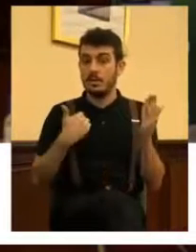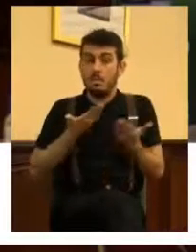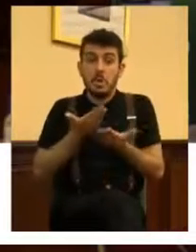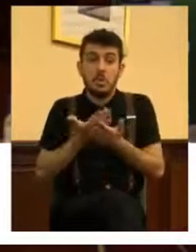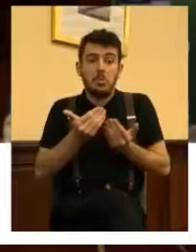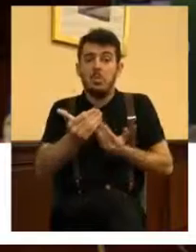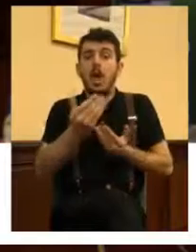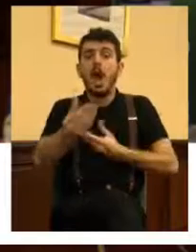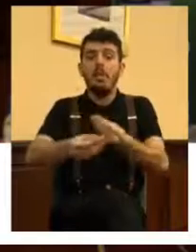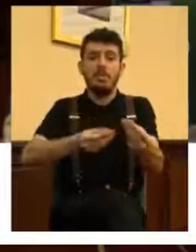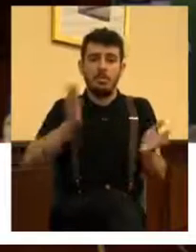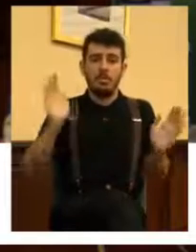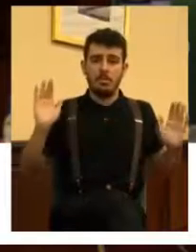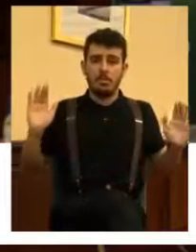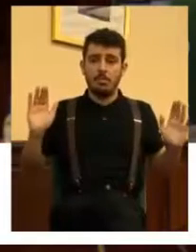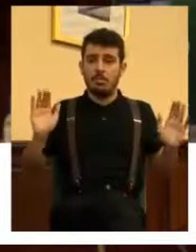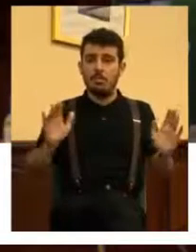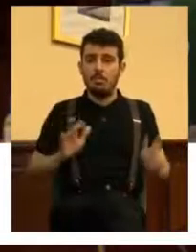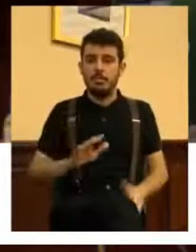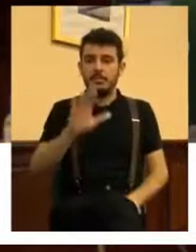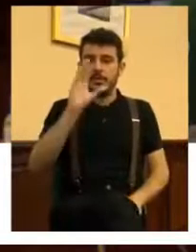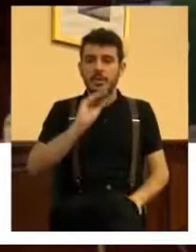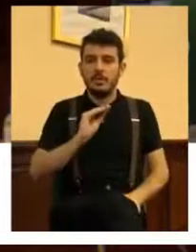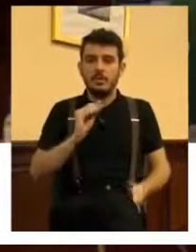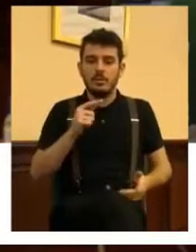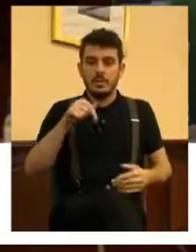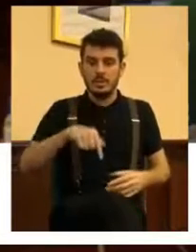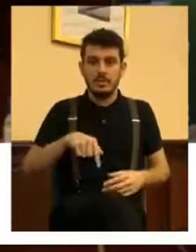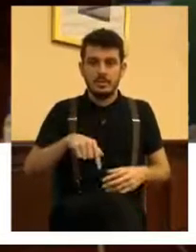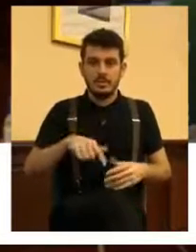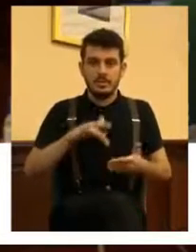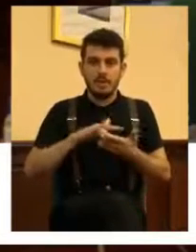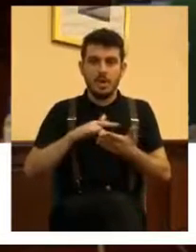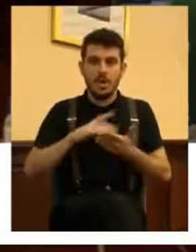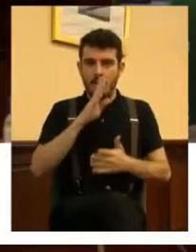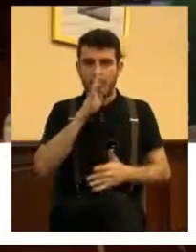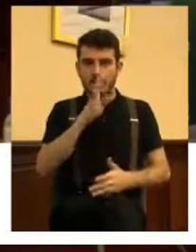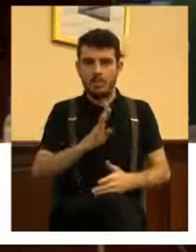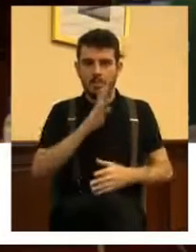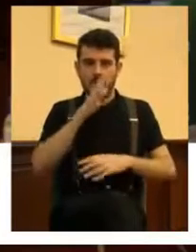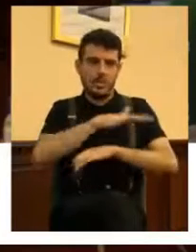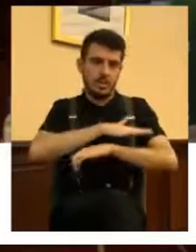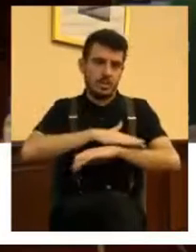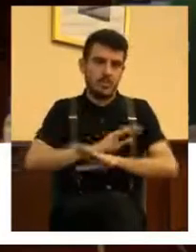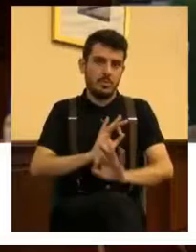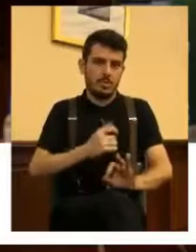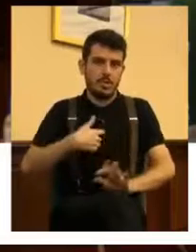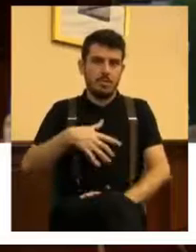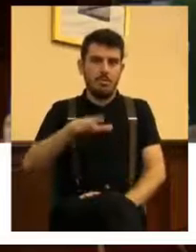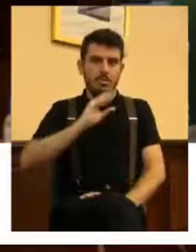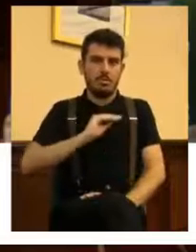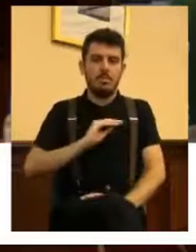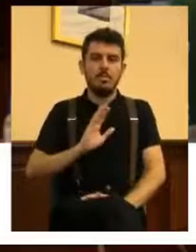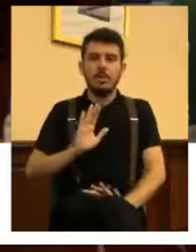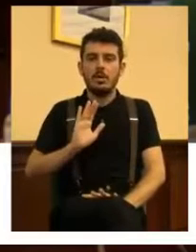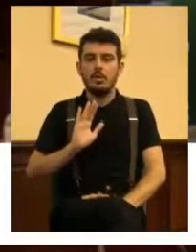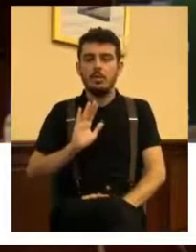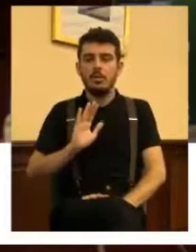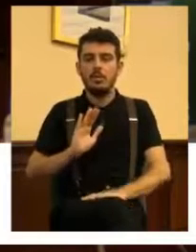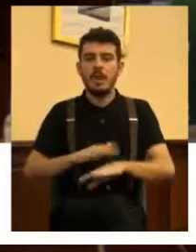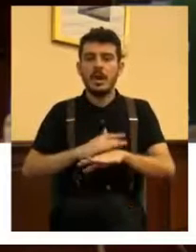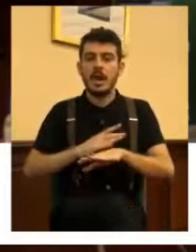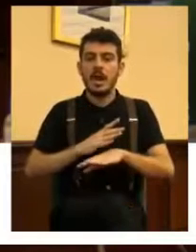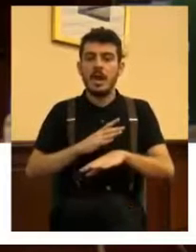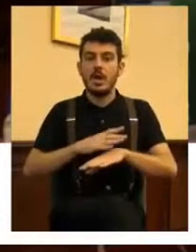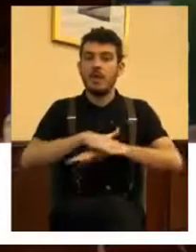haga. Se sobreentiende que dentro de este mandato, claro, eso sí que podría entenderlo. Pero es que para que finalice